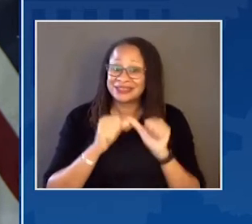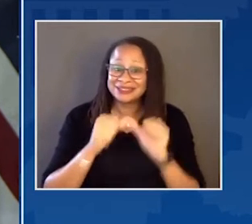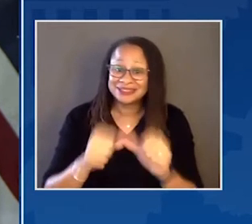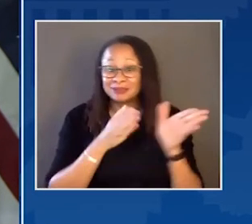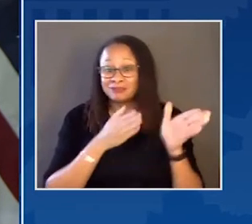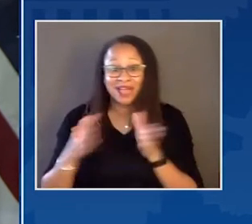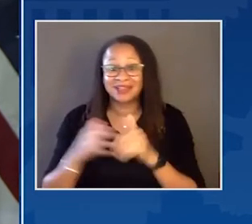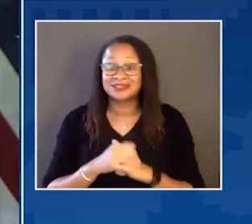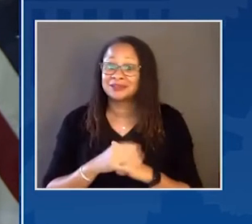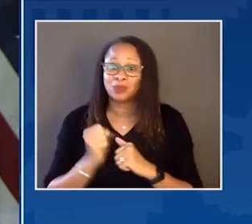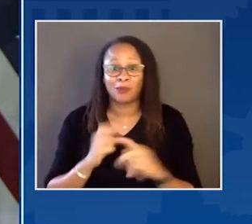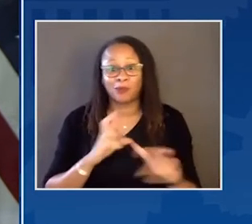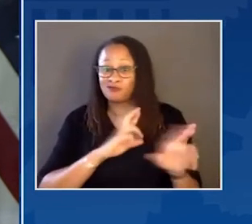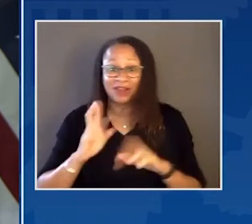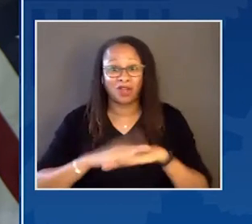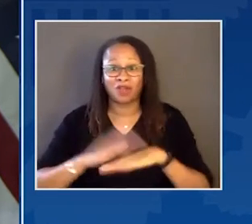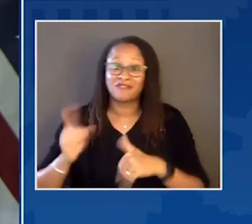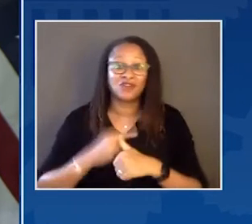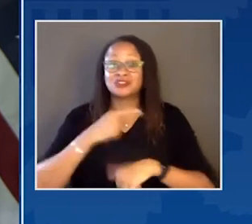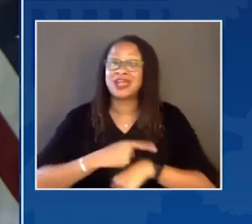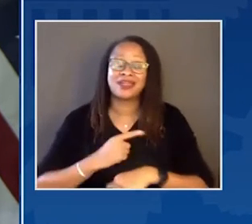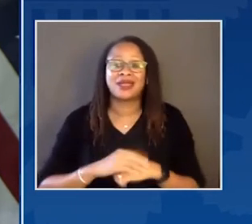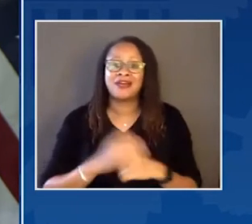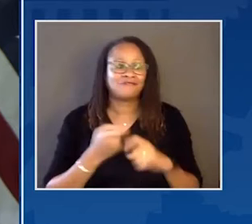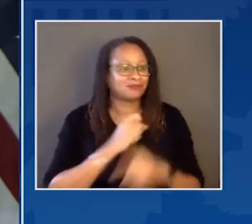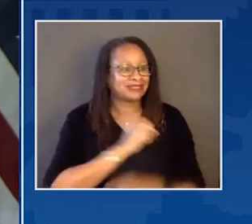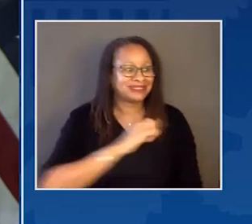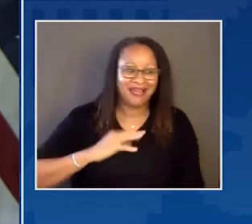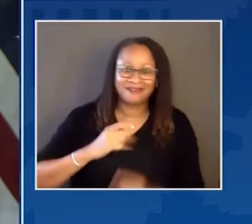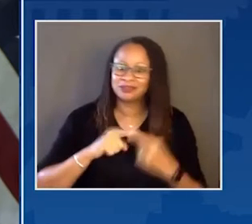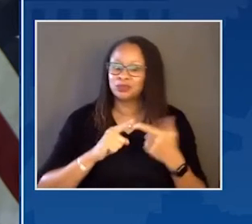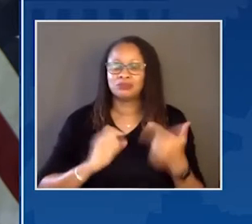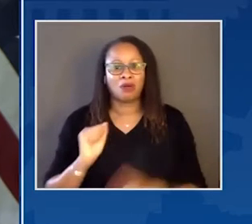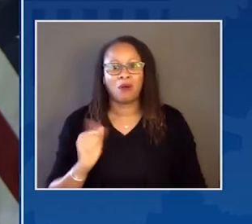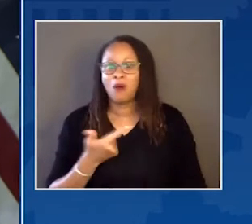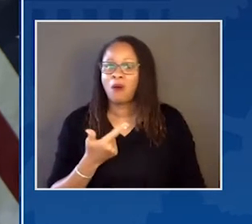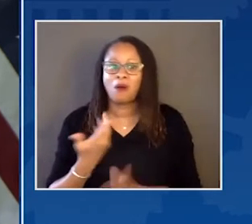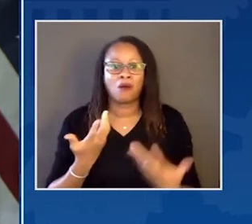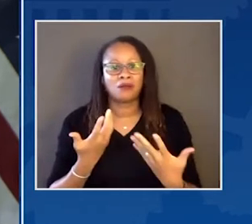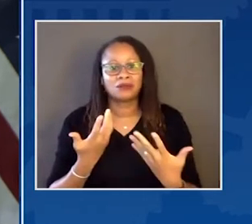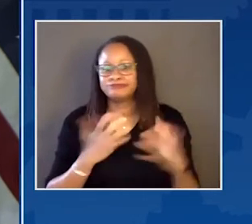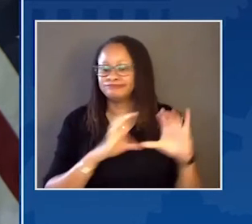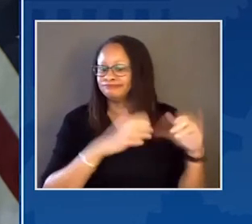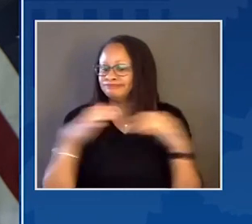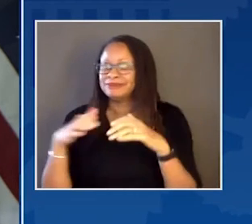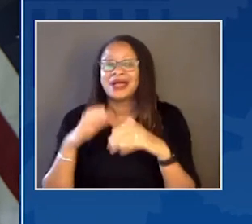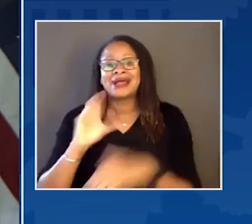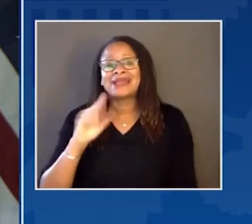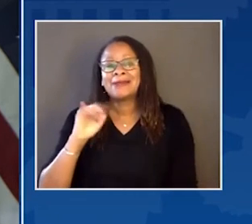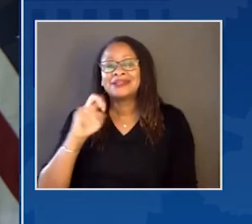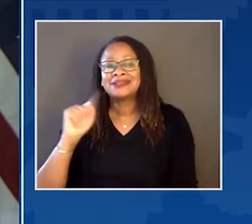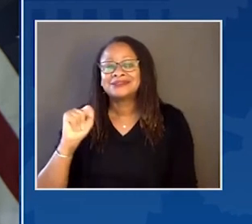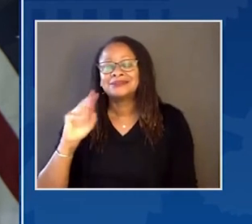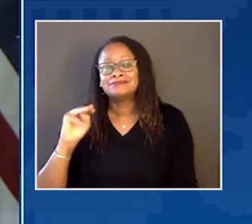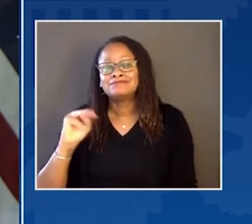si estemos listos desde el primer día desde el personal a todo lo demás principalmente nombrando a los miembros del gabinete así como avanzar en la